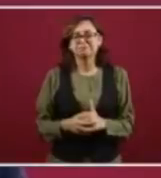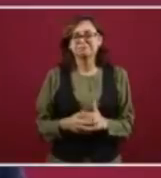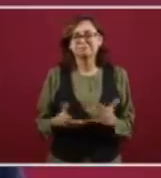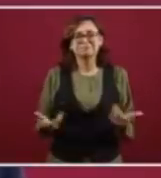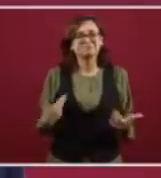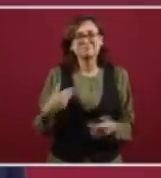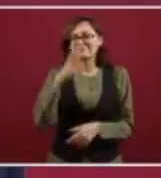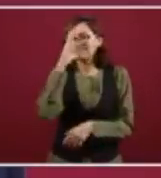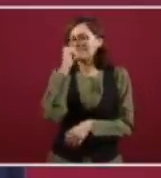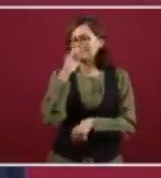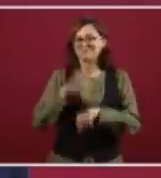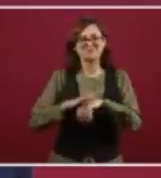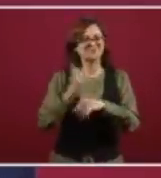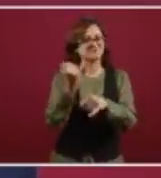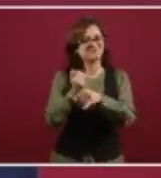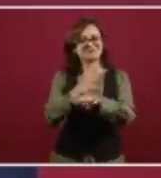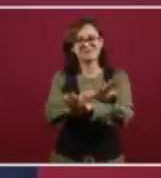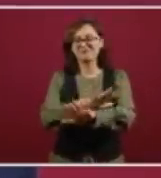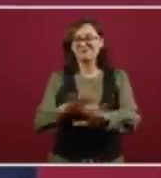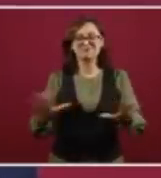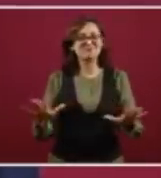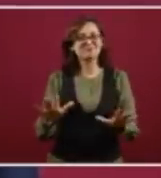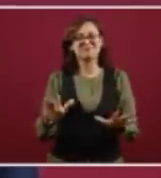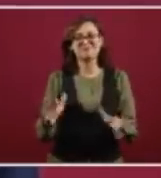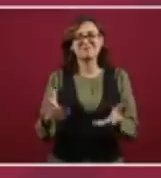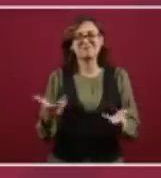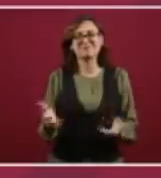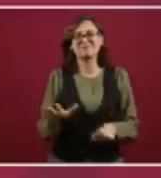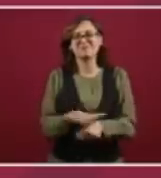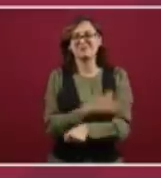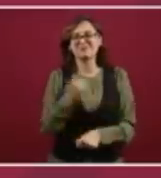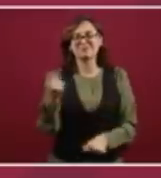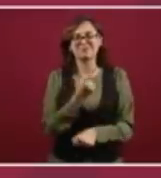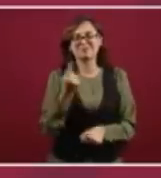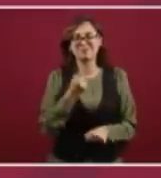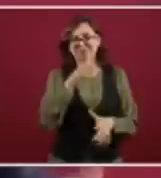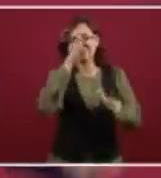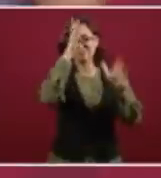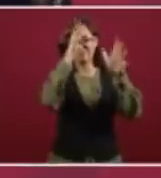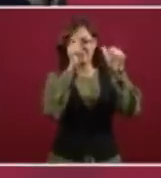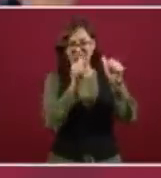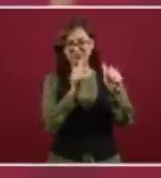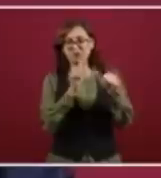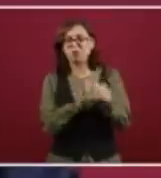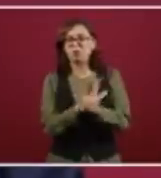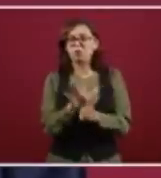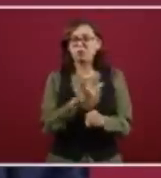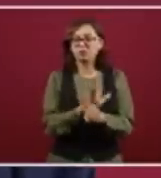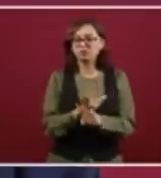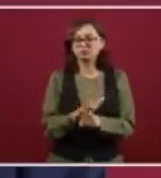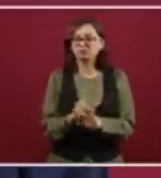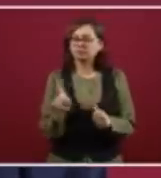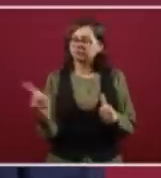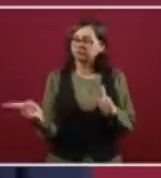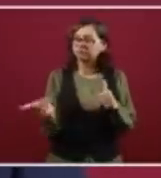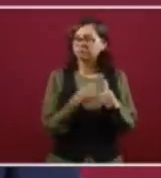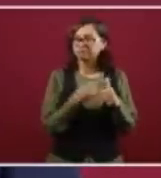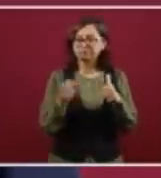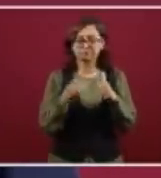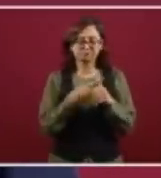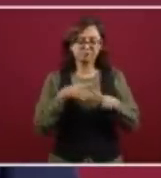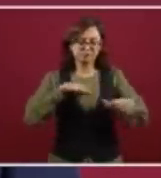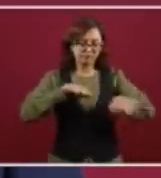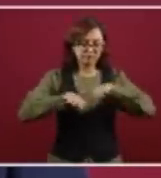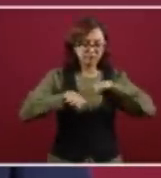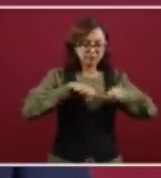decir más porque el acuerdo fue que trabajemos primero